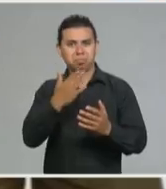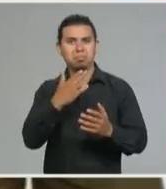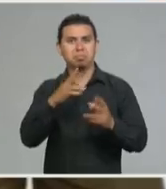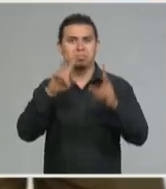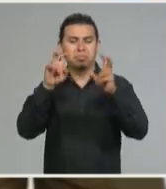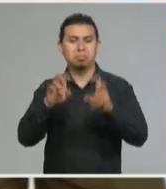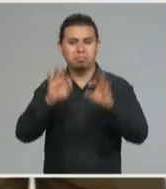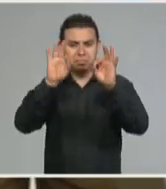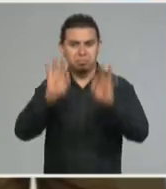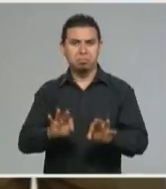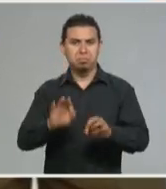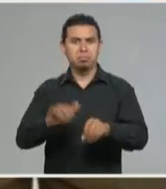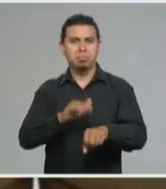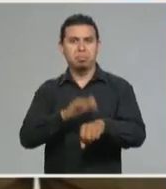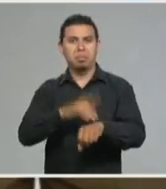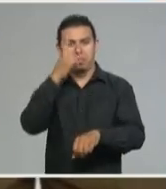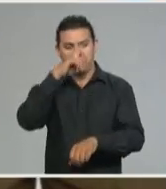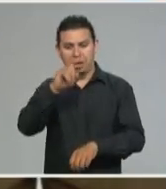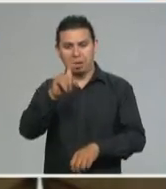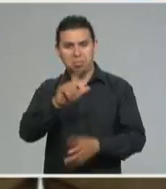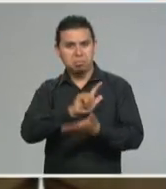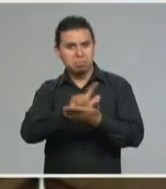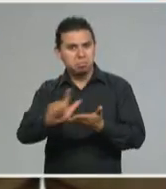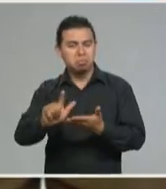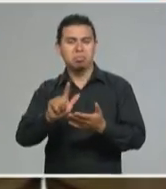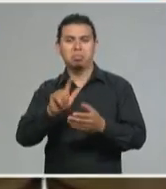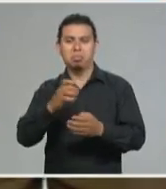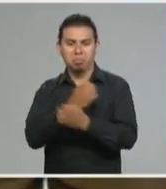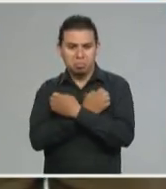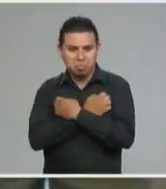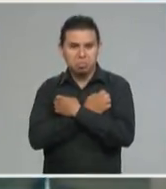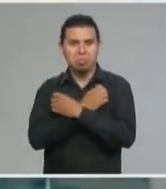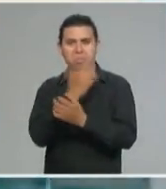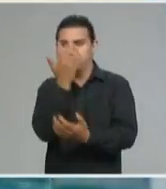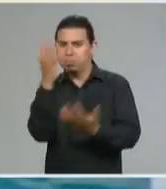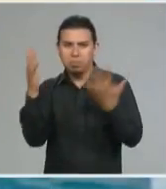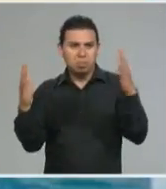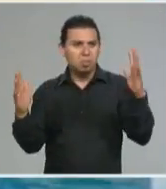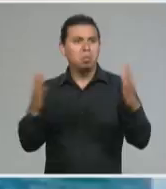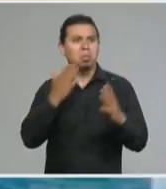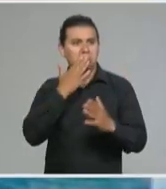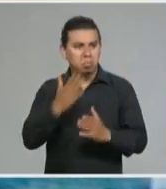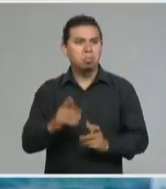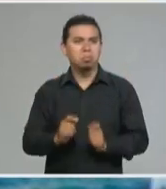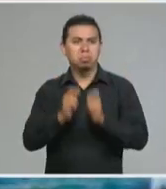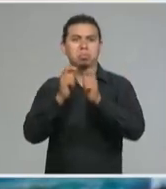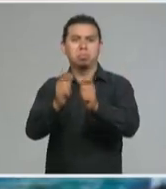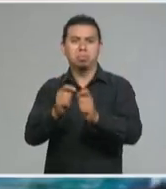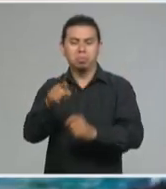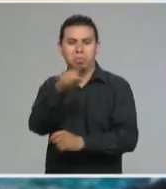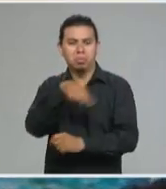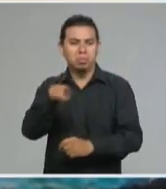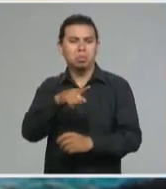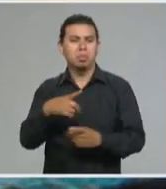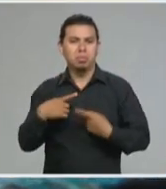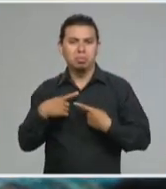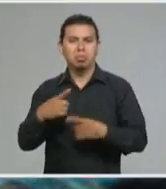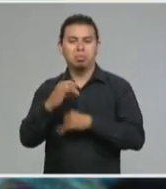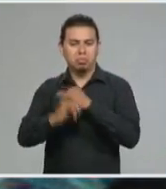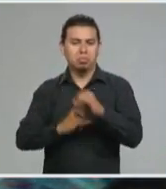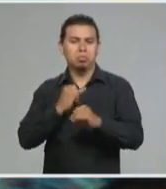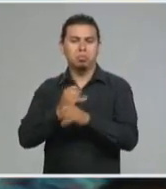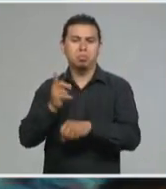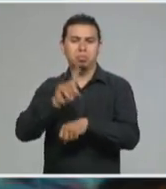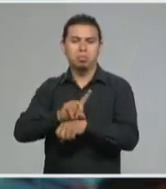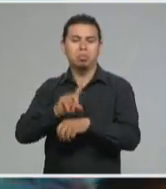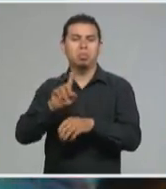de excelencia en calidad del agua, limpieza, educación ambiental y seguridad. A la ceremonia de izamiento del distintivo internacional